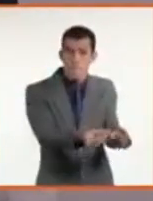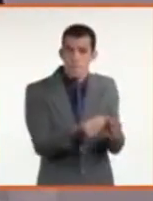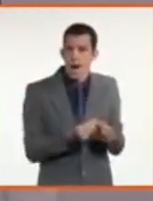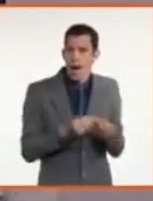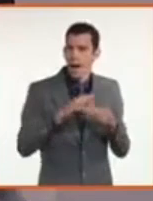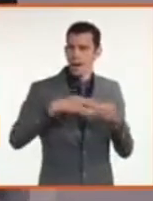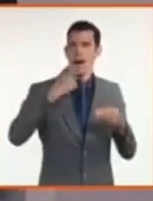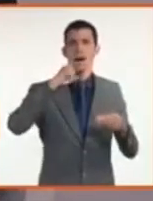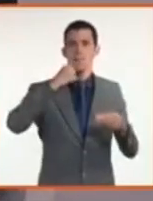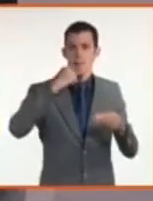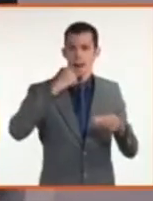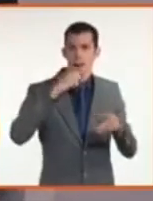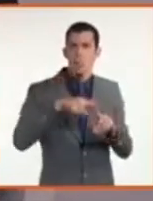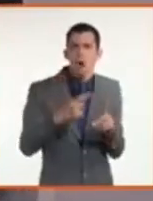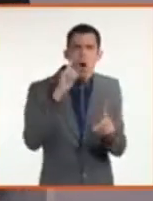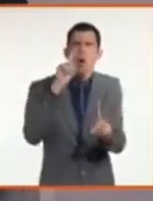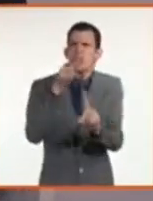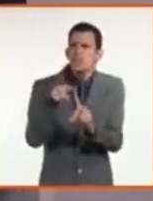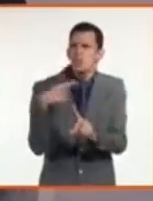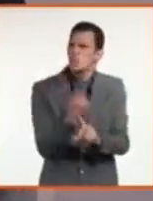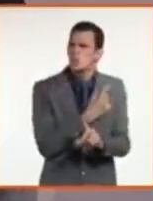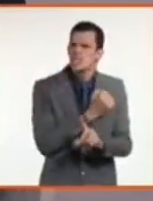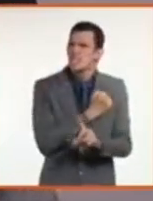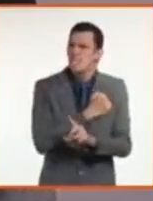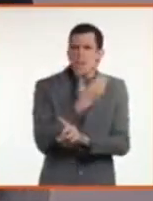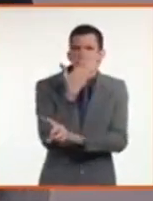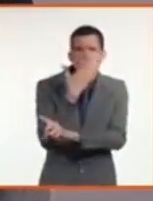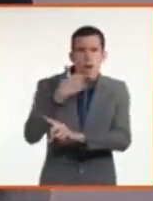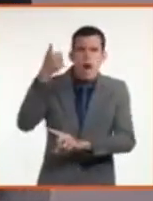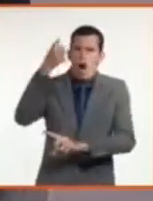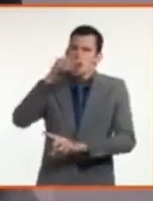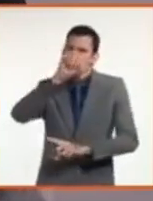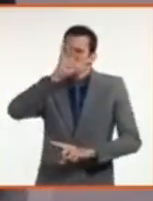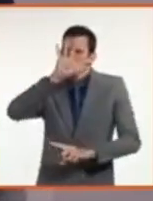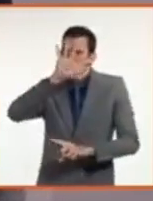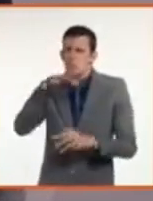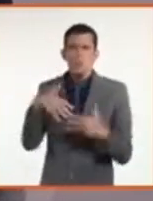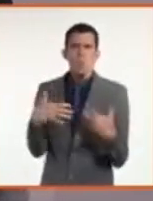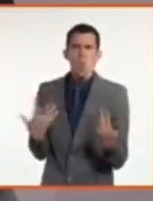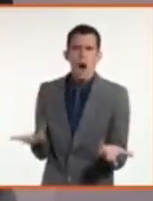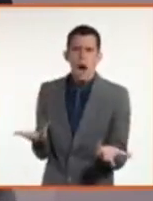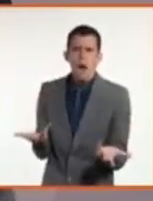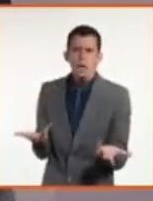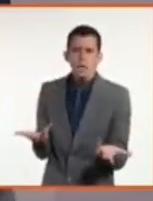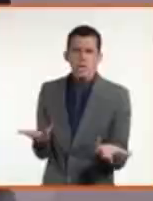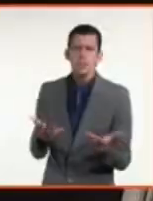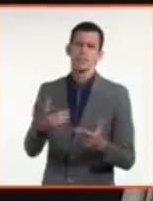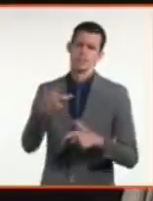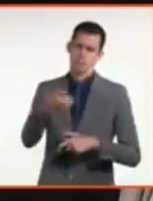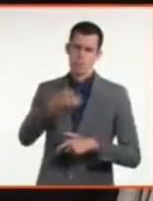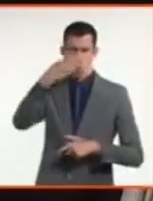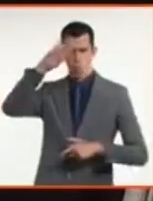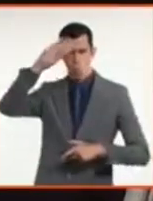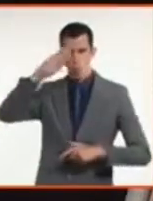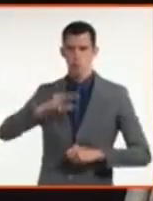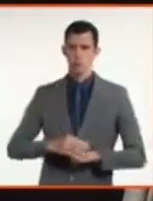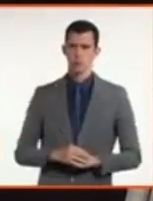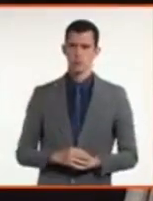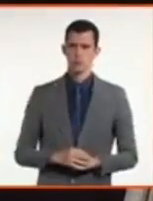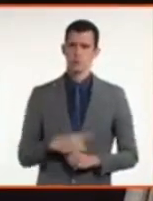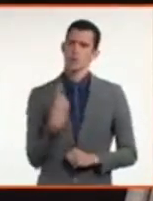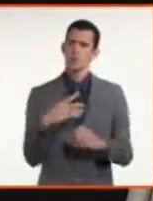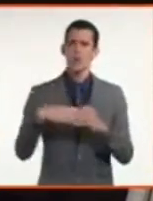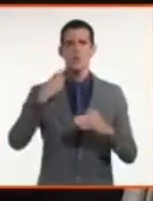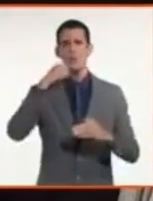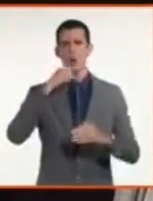seguimos incentivando que la moneda que más le conviene al país que nosotros recibamos a un mercado cambiario no es dólar porque el dólar tiene esa característica